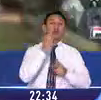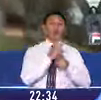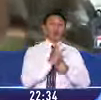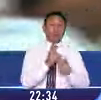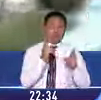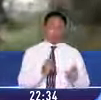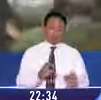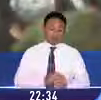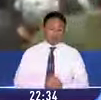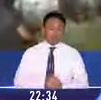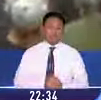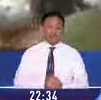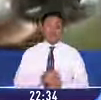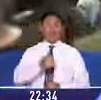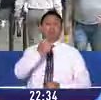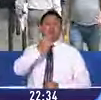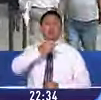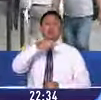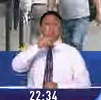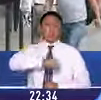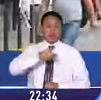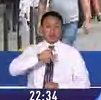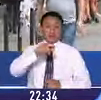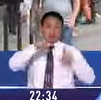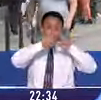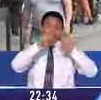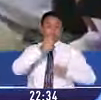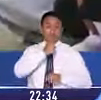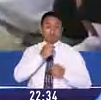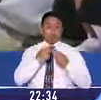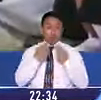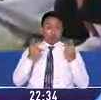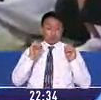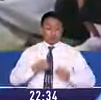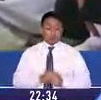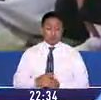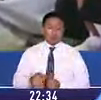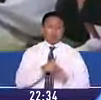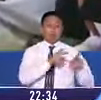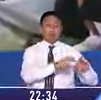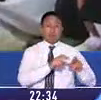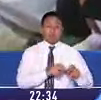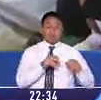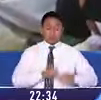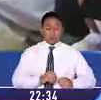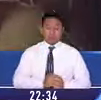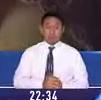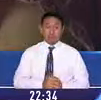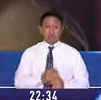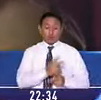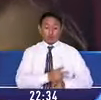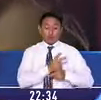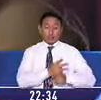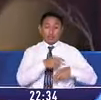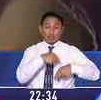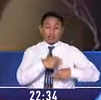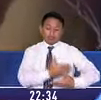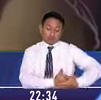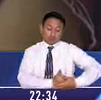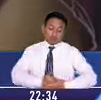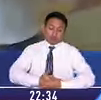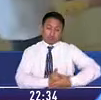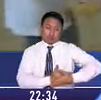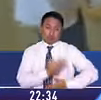Humano permite que los trabajadores del sector privado y público puedan solicitar permisos para el cuidado o protección de